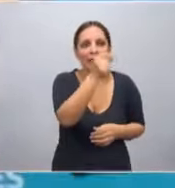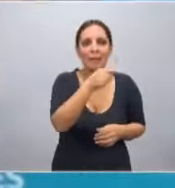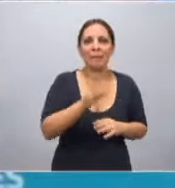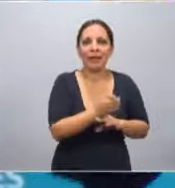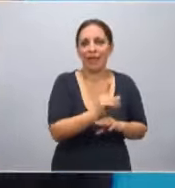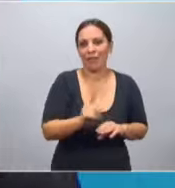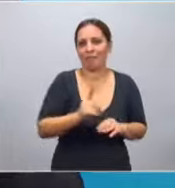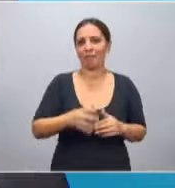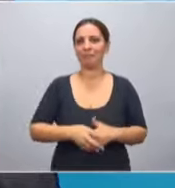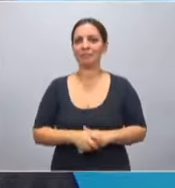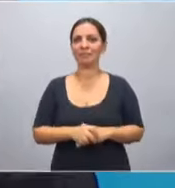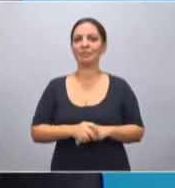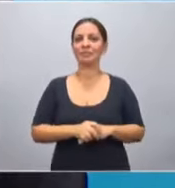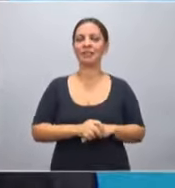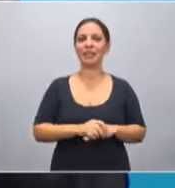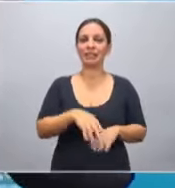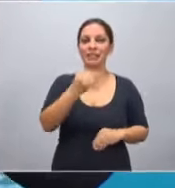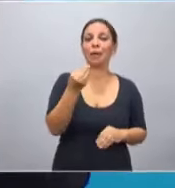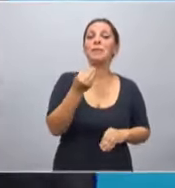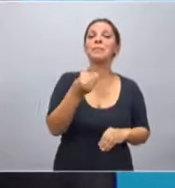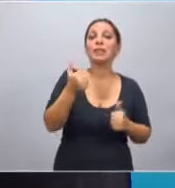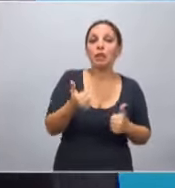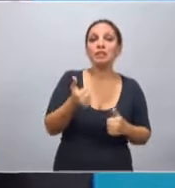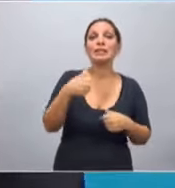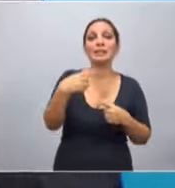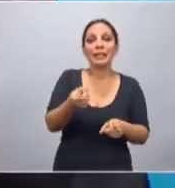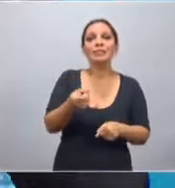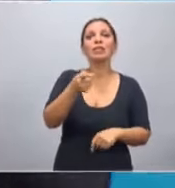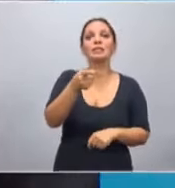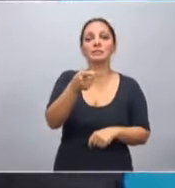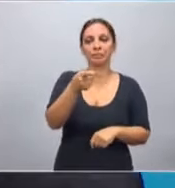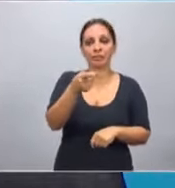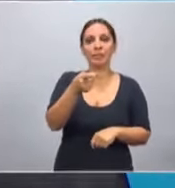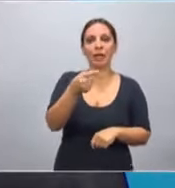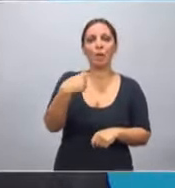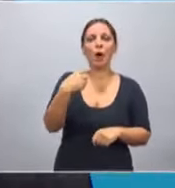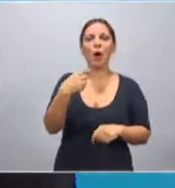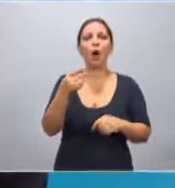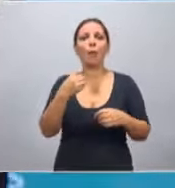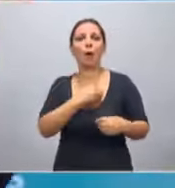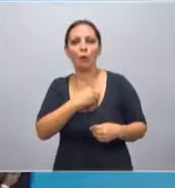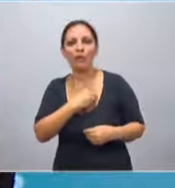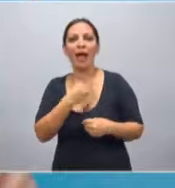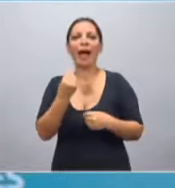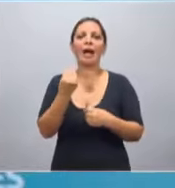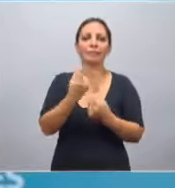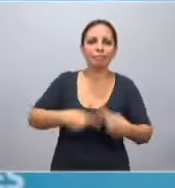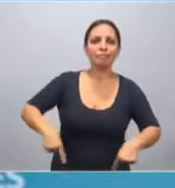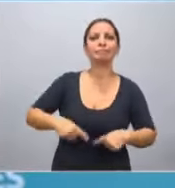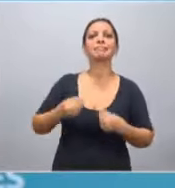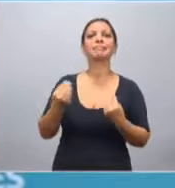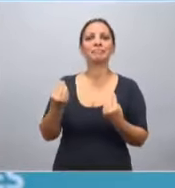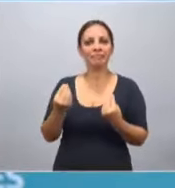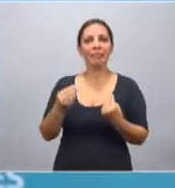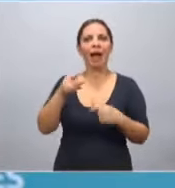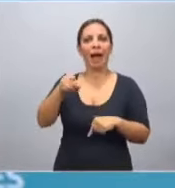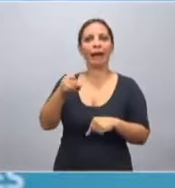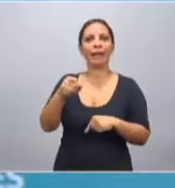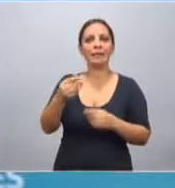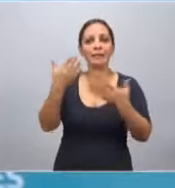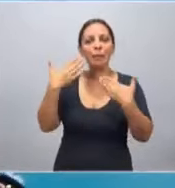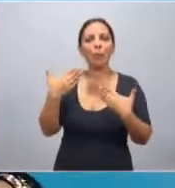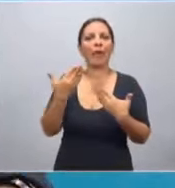del desierto generar las condiciones para que eso que tenés como vocación como deseo como voluntad se pueda ejercitar se